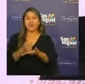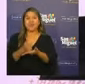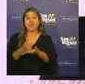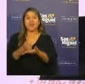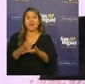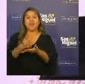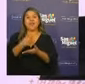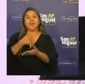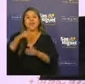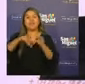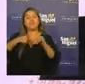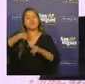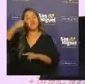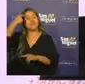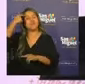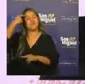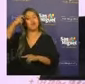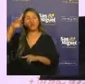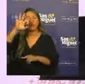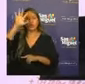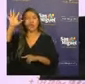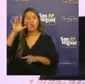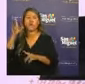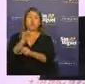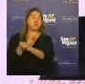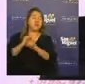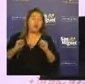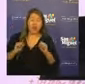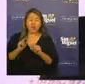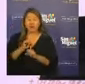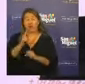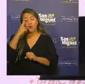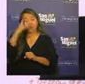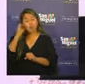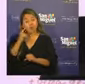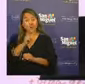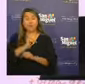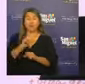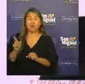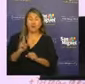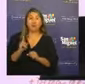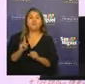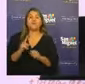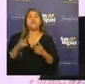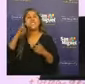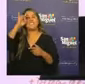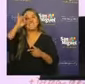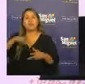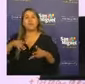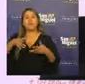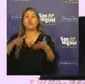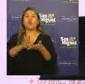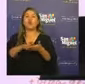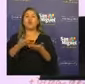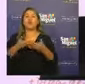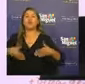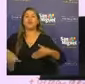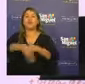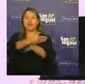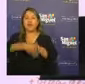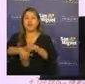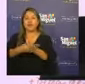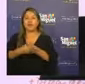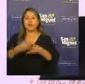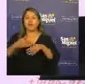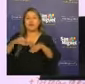sueño inalcanzable, de esas cosas que uno dice, nunca lo veré. Todos sabemos el estado en que están nuestras calles y el estado en que están